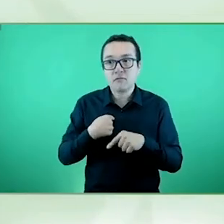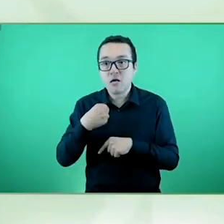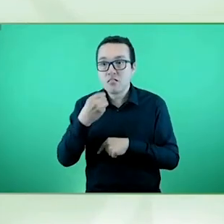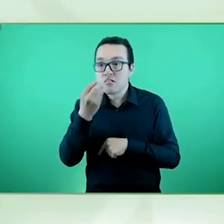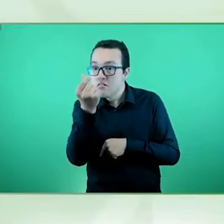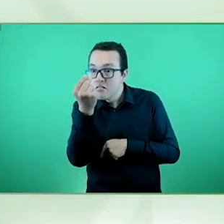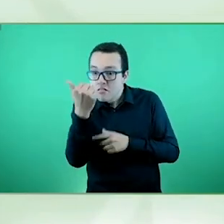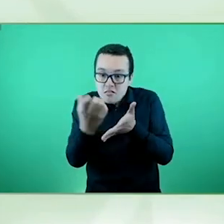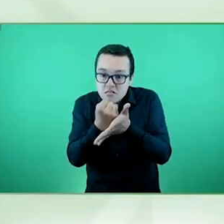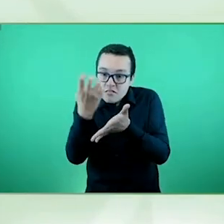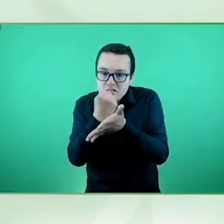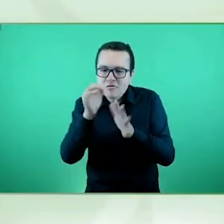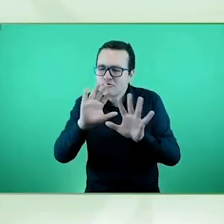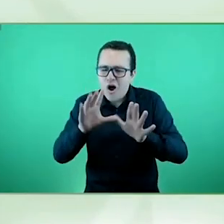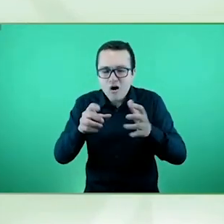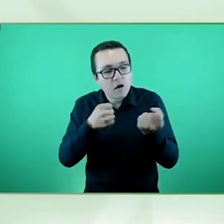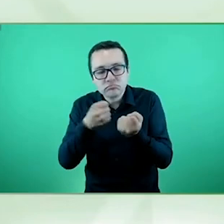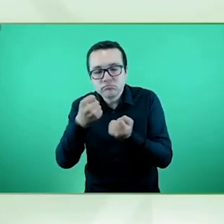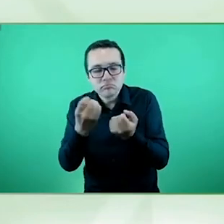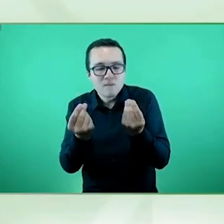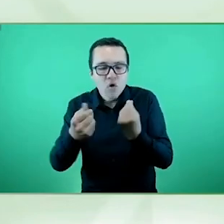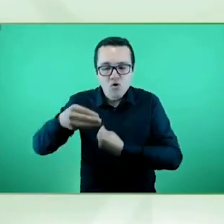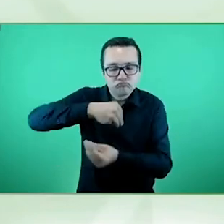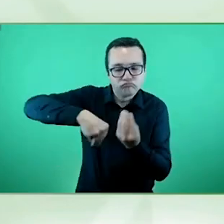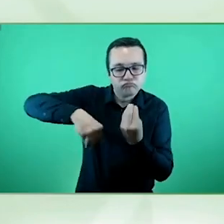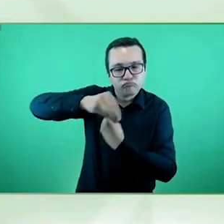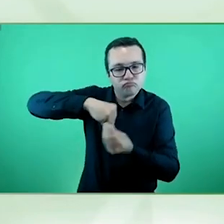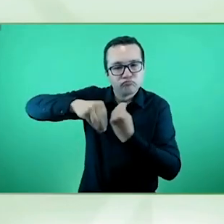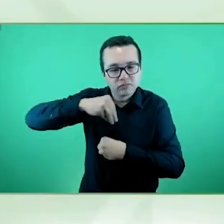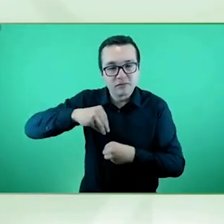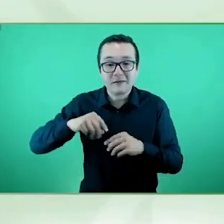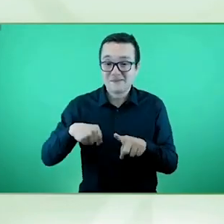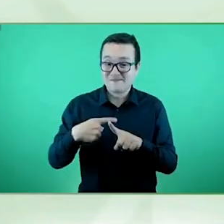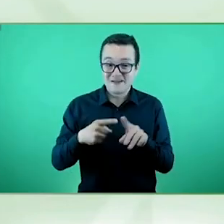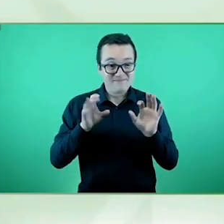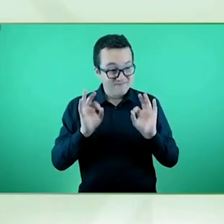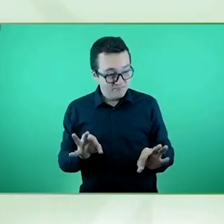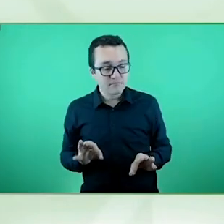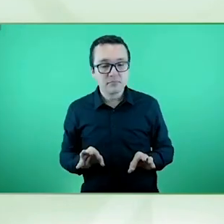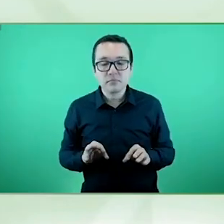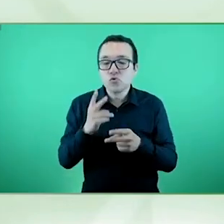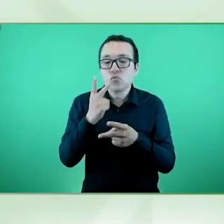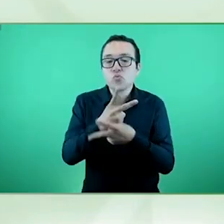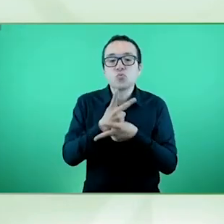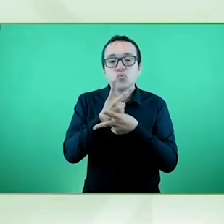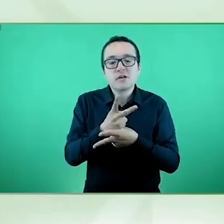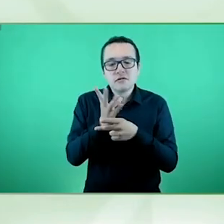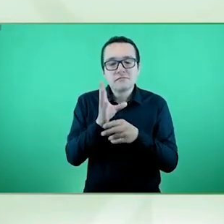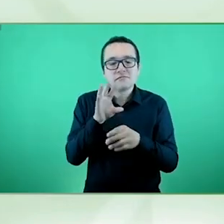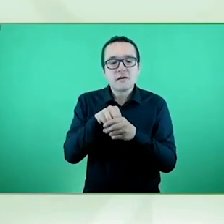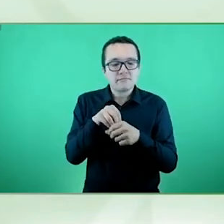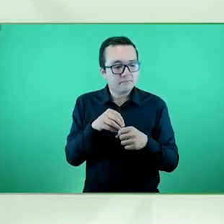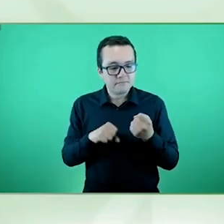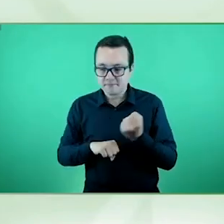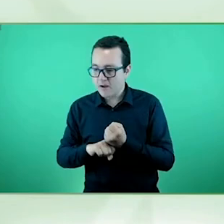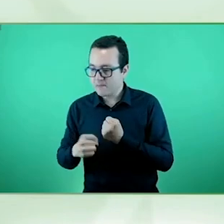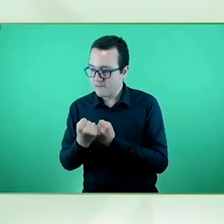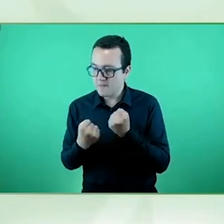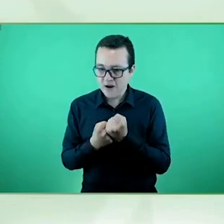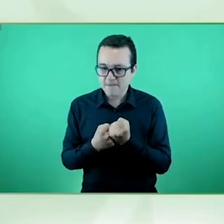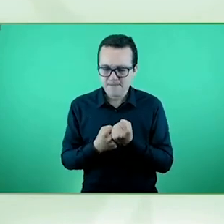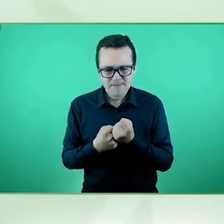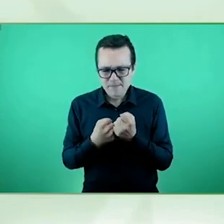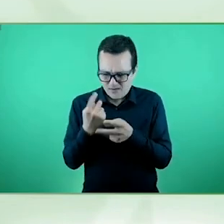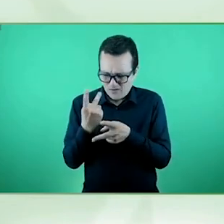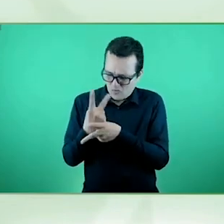relevar la importancia de los cuidados dentro de un espacio de trabajo colectivo. Las tareas de cuidado no son mediadas por